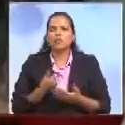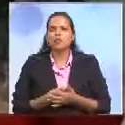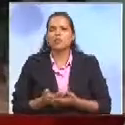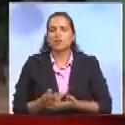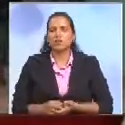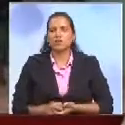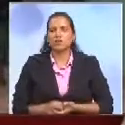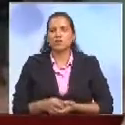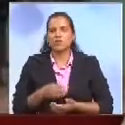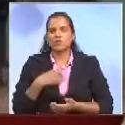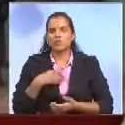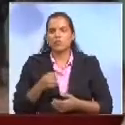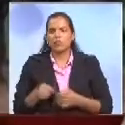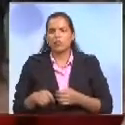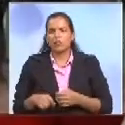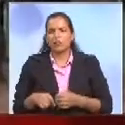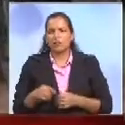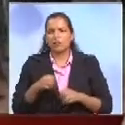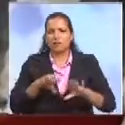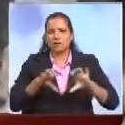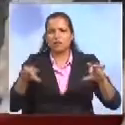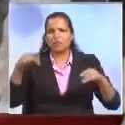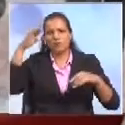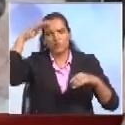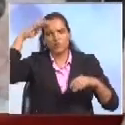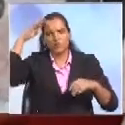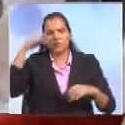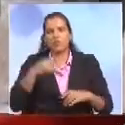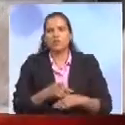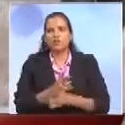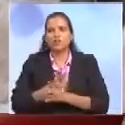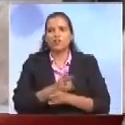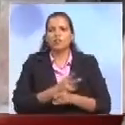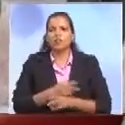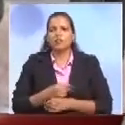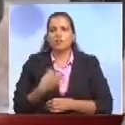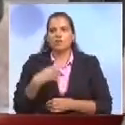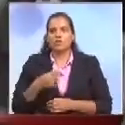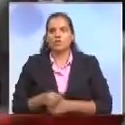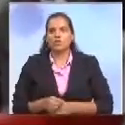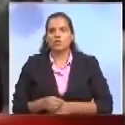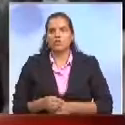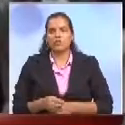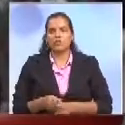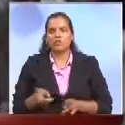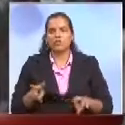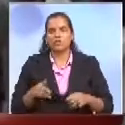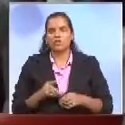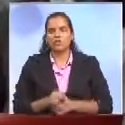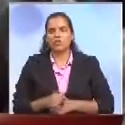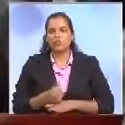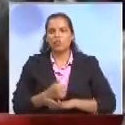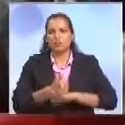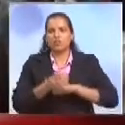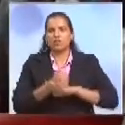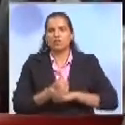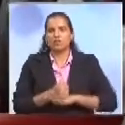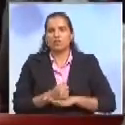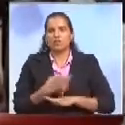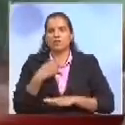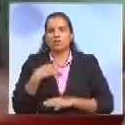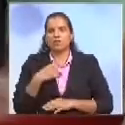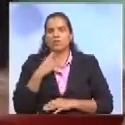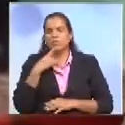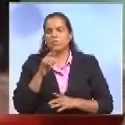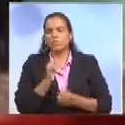hago. Se encontraron con un fuerte cordón policial que resguardaba el cabildo ante el llamado de sus autoridades de